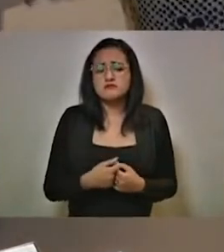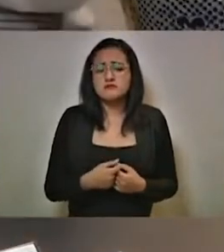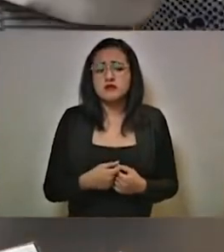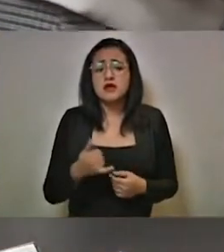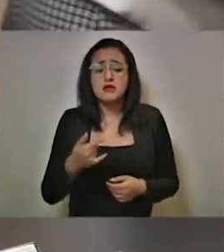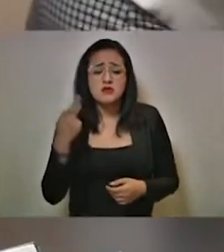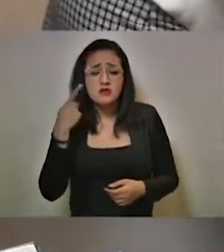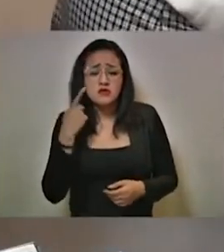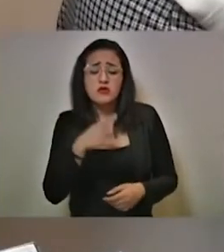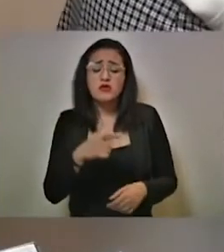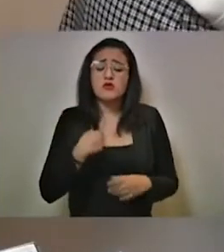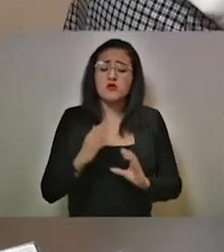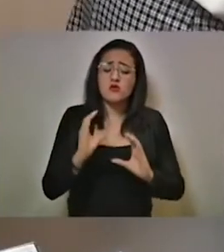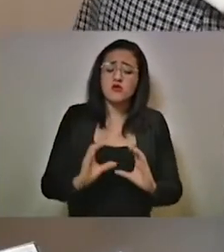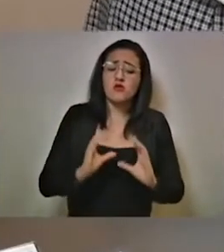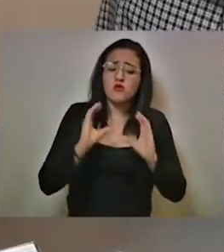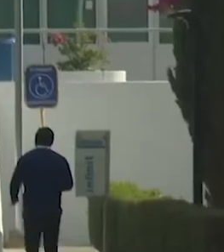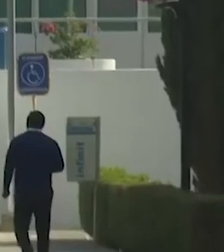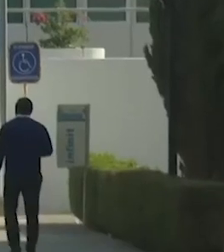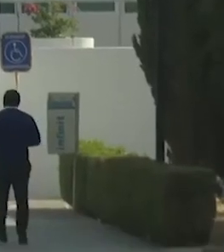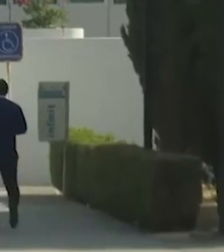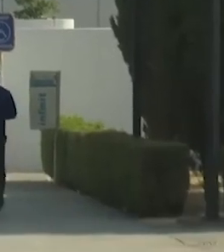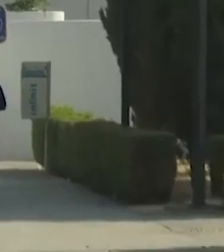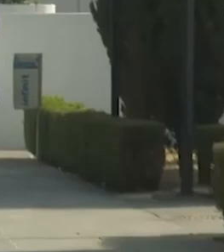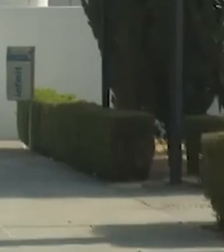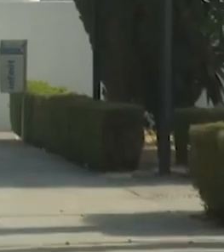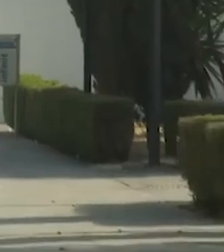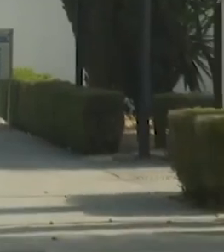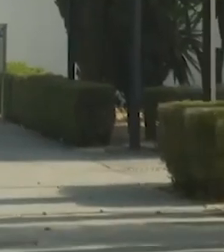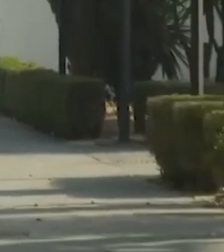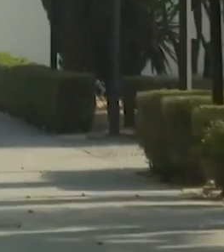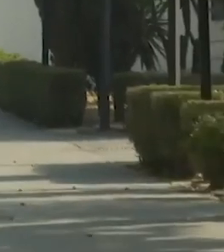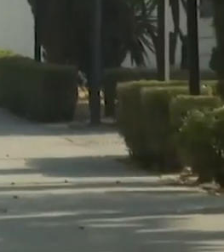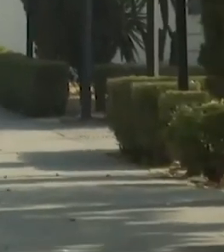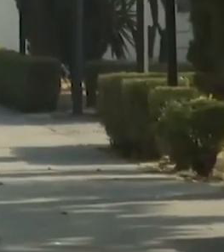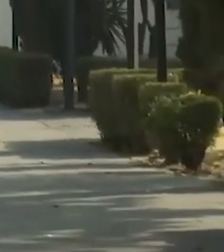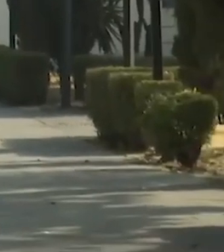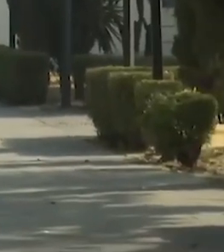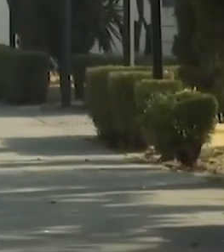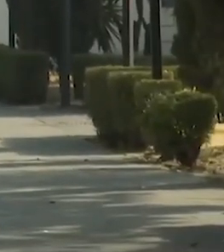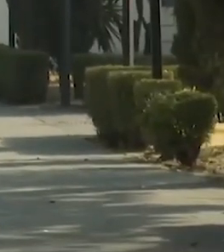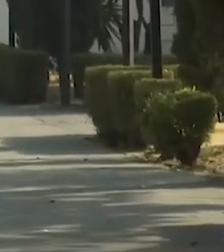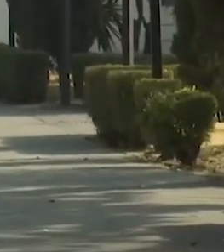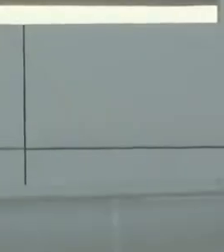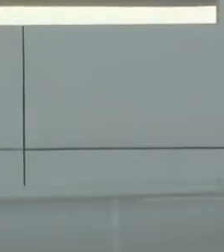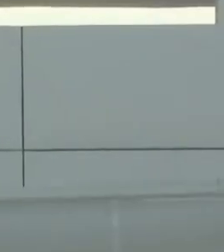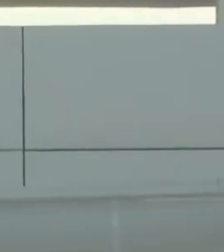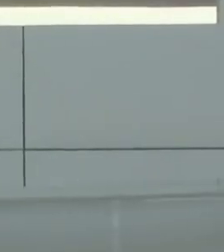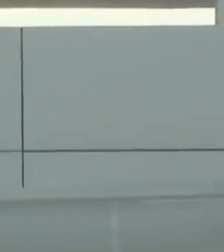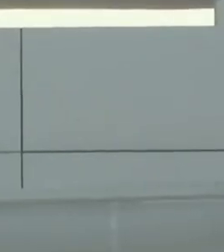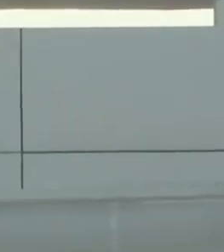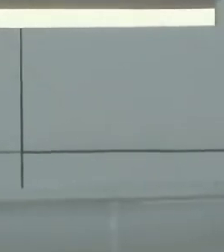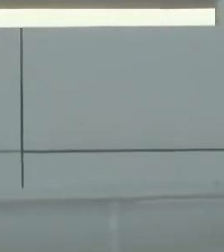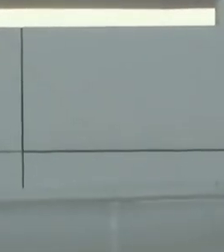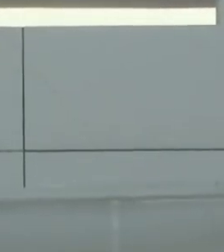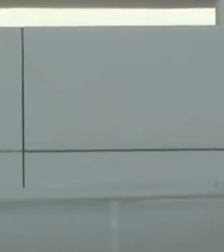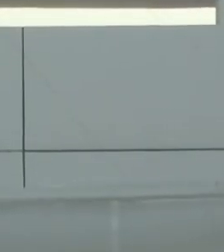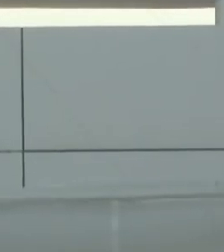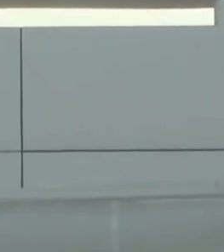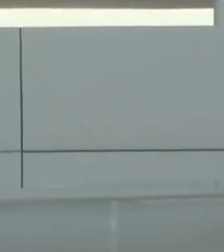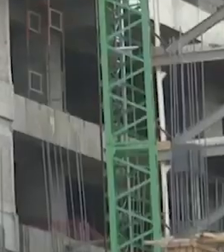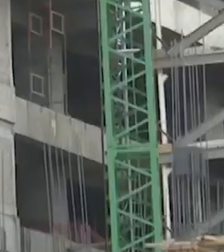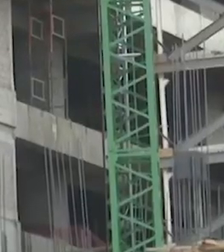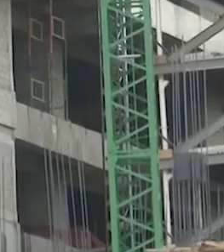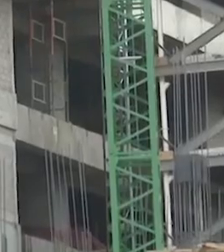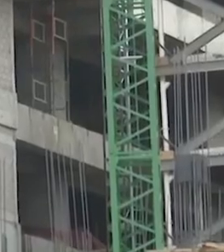las medidas de prevención. Asimismo, afirmó que el 15 de junio será una apertura gradual en las actividades de la industria automotriz y la construcción en